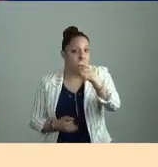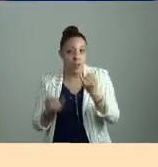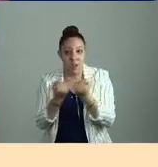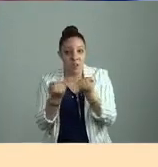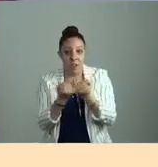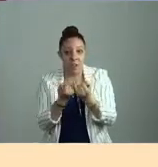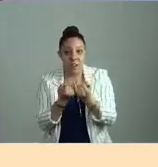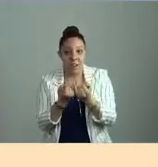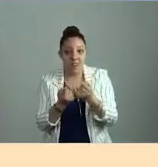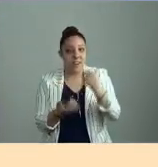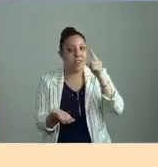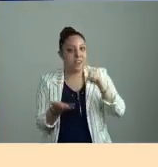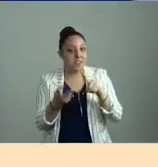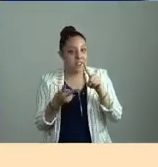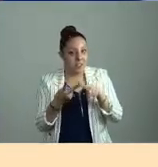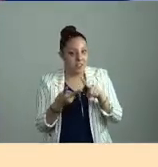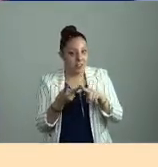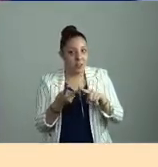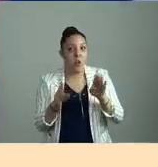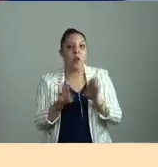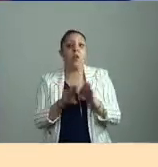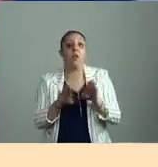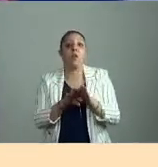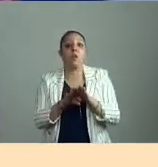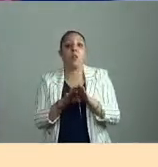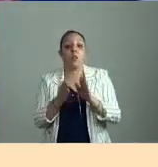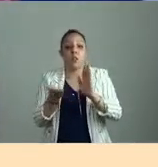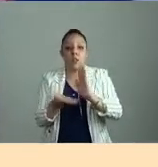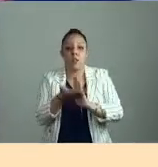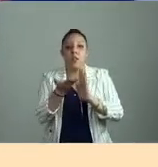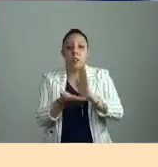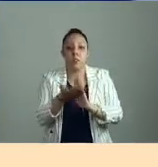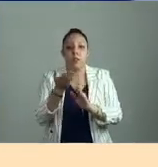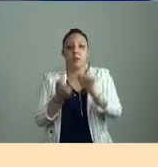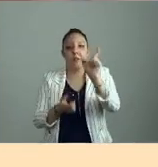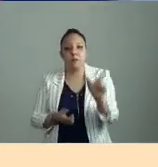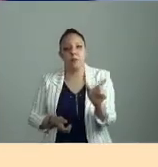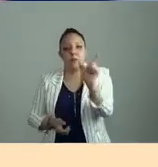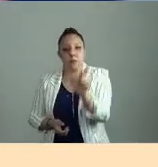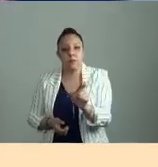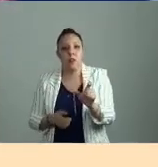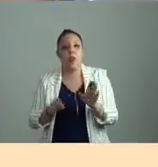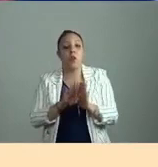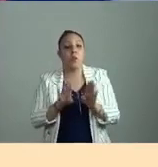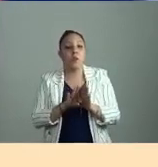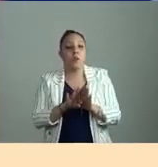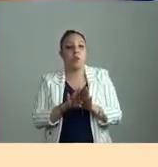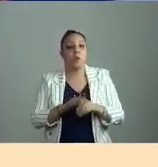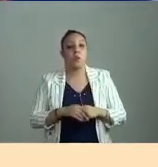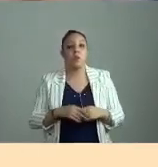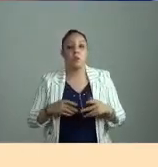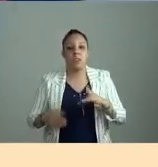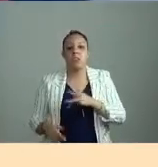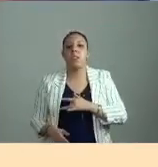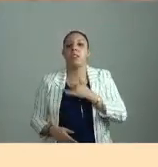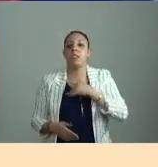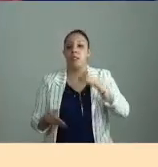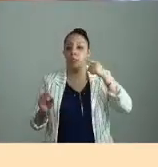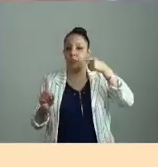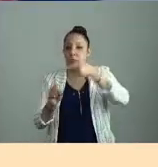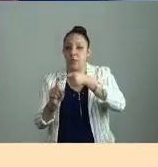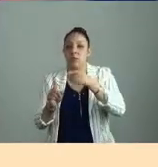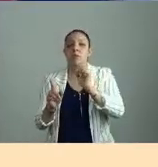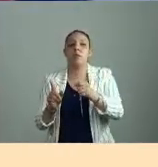ajuste estructural todo esto son ataque directo a la posibilidad de vida de la gente